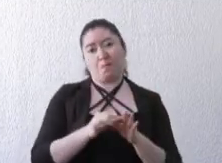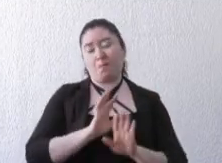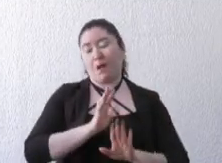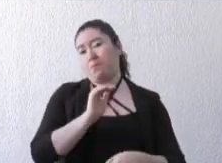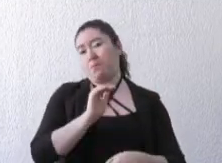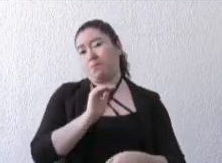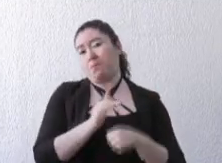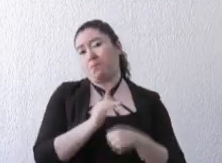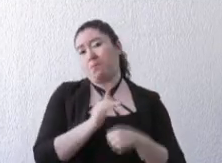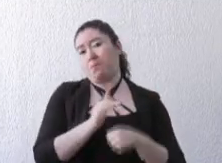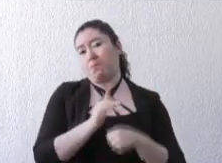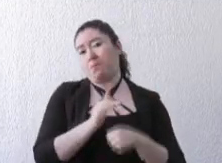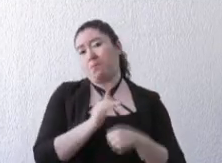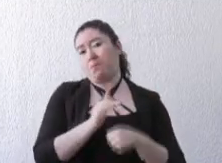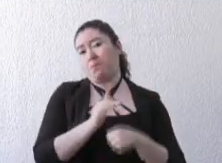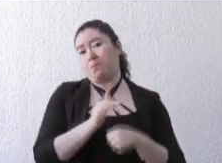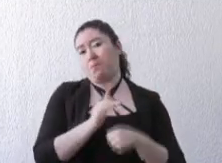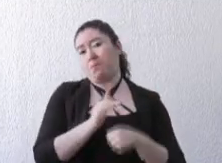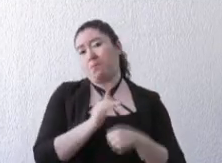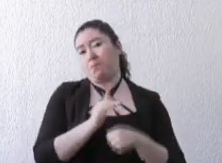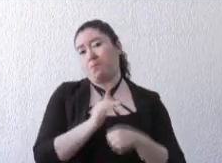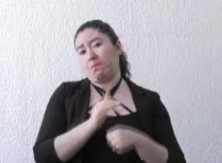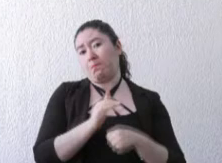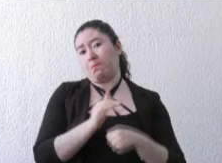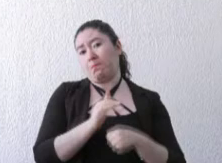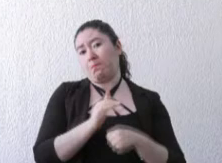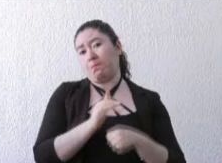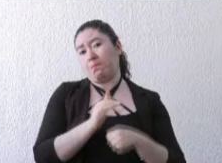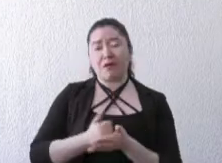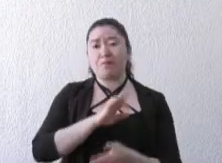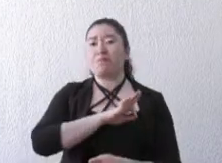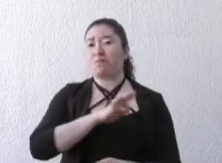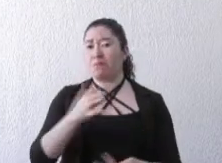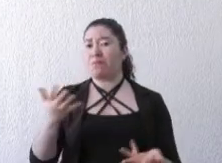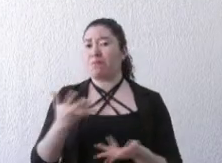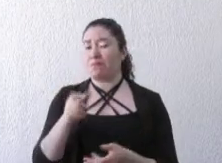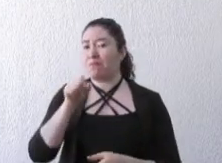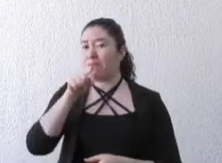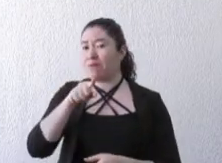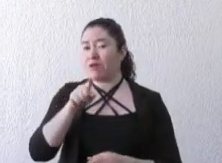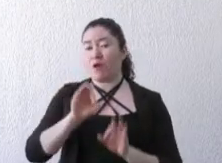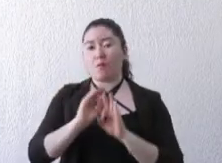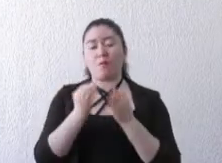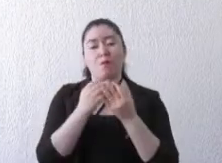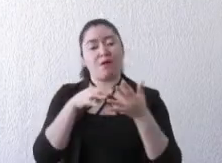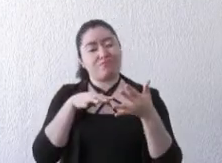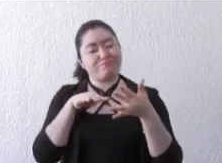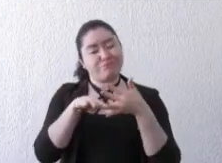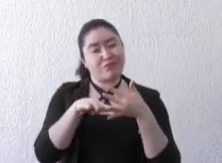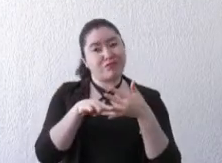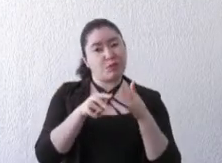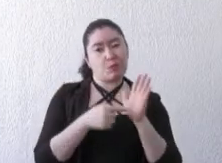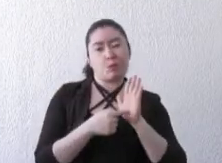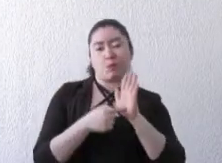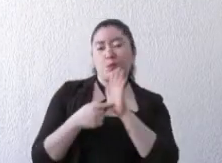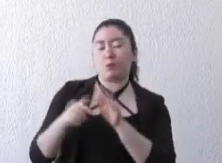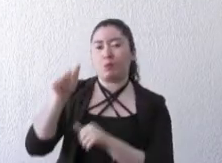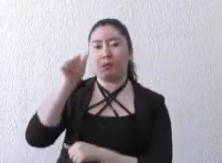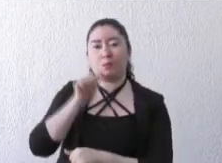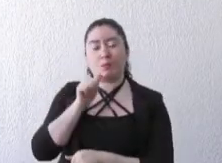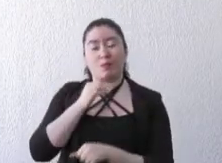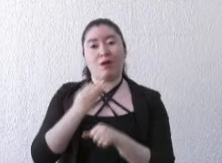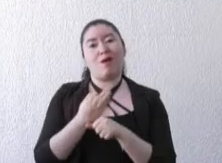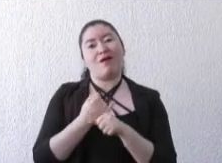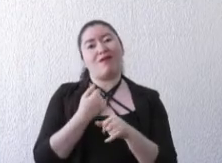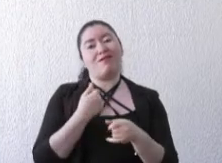y que lo puede hacer el gobierno de la ciudad de una manera transparente, más ahora pues con la cantidad de